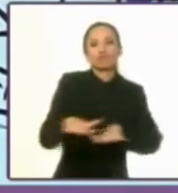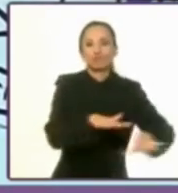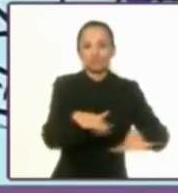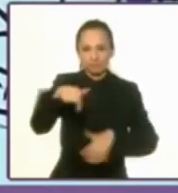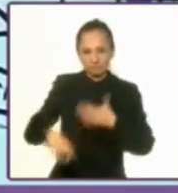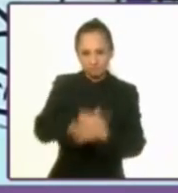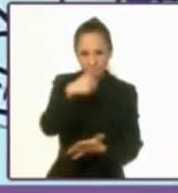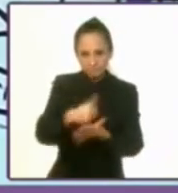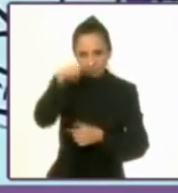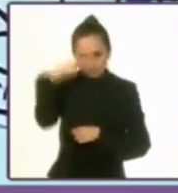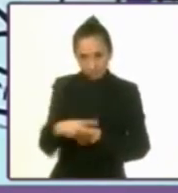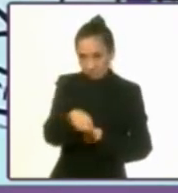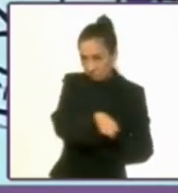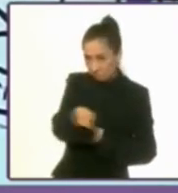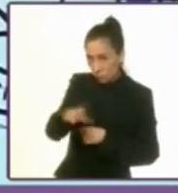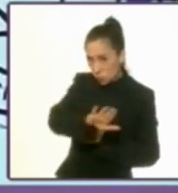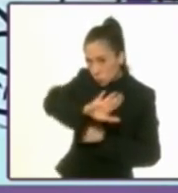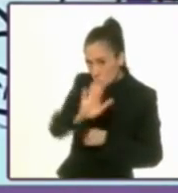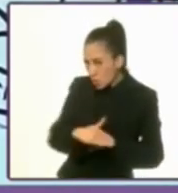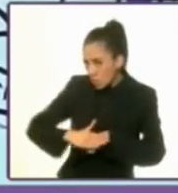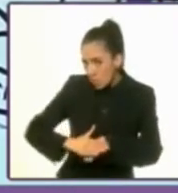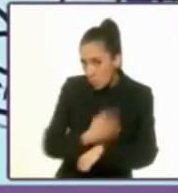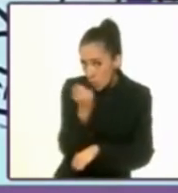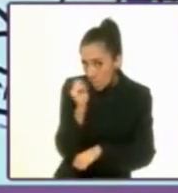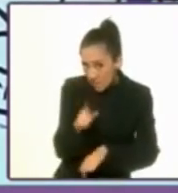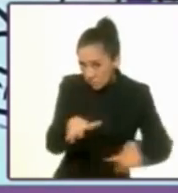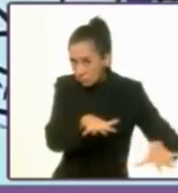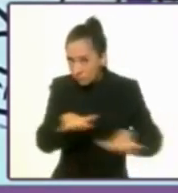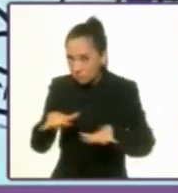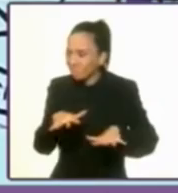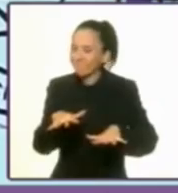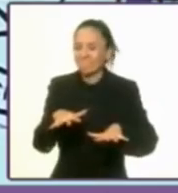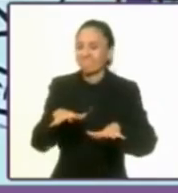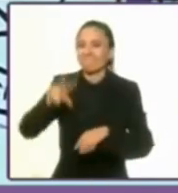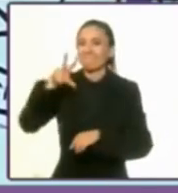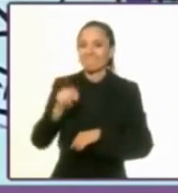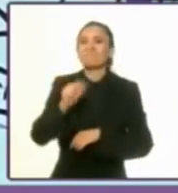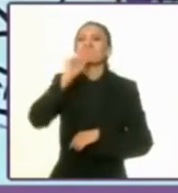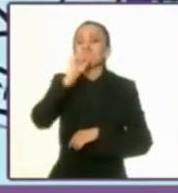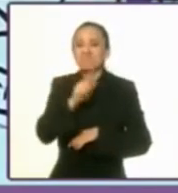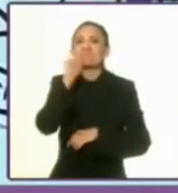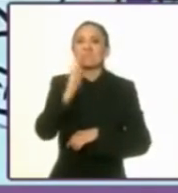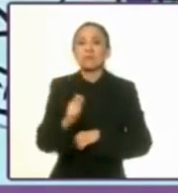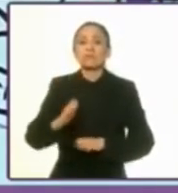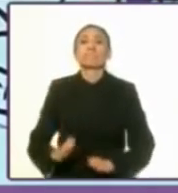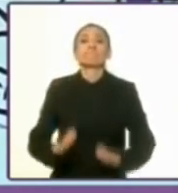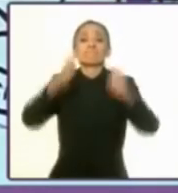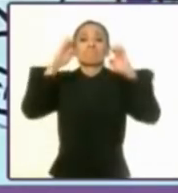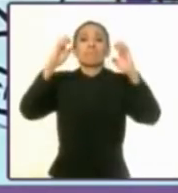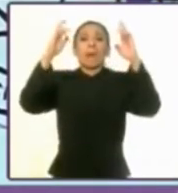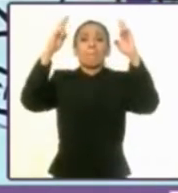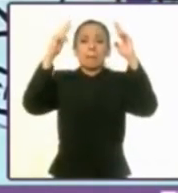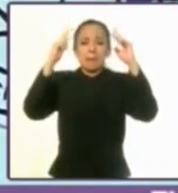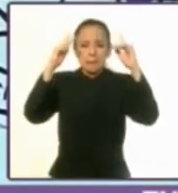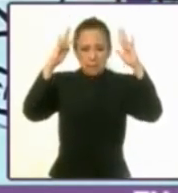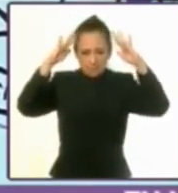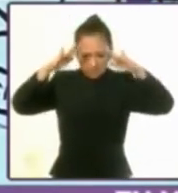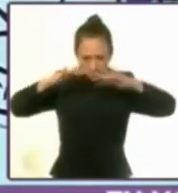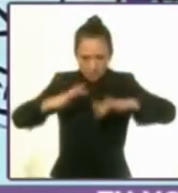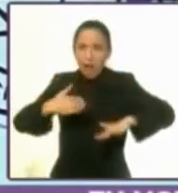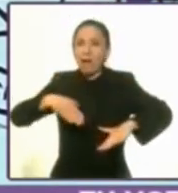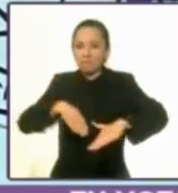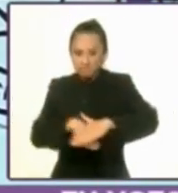ellos no murieron por el sismo ellos murieron sepultados bajo los escombros de una edificación